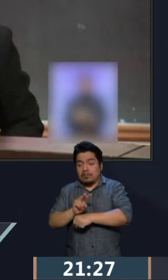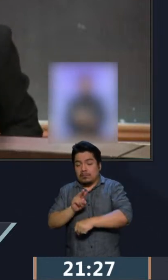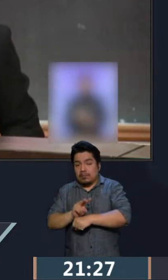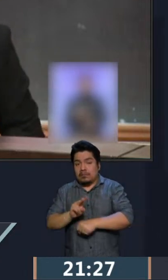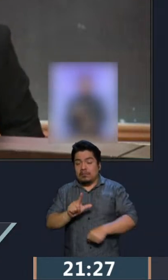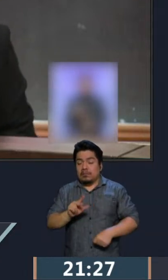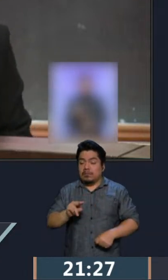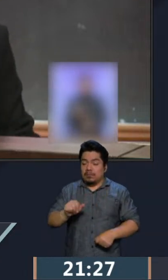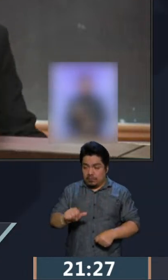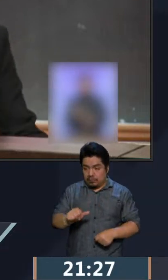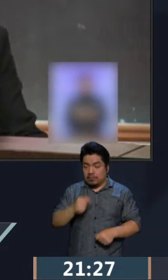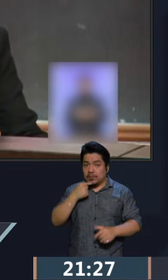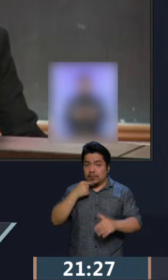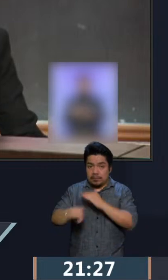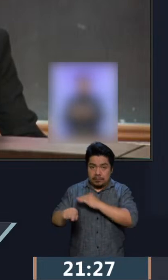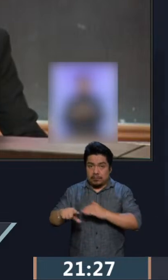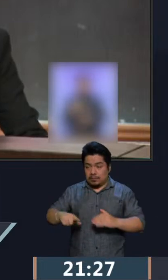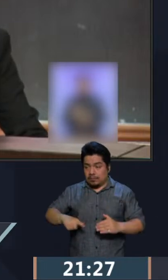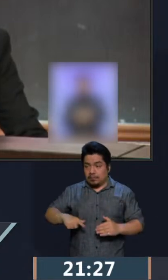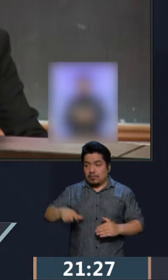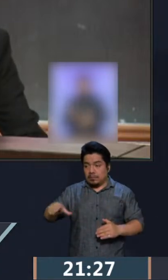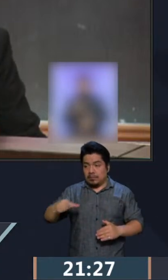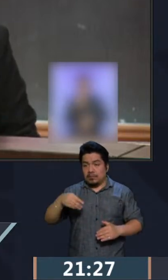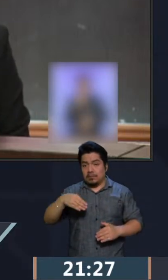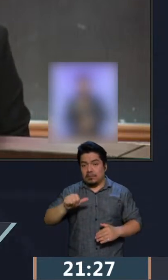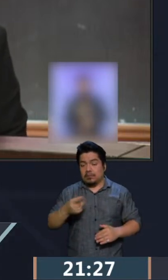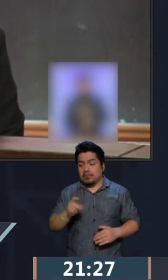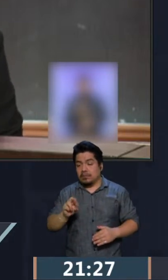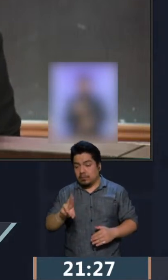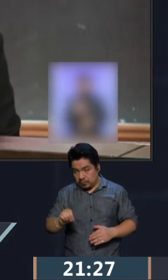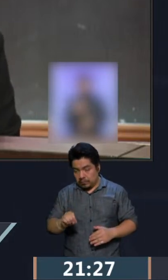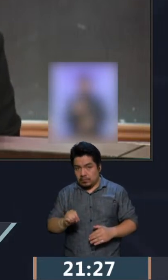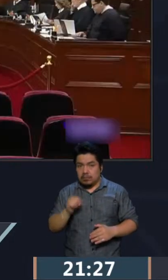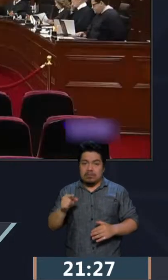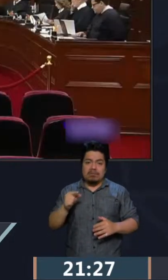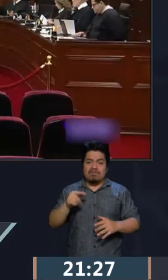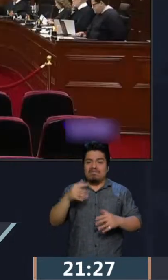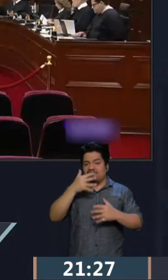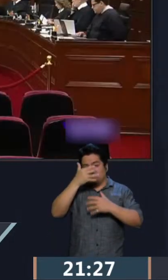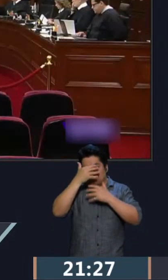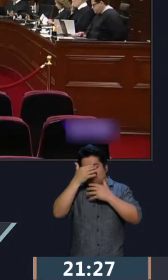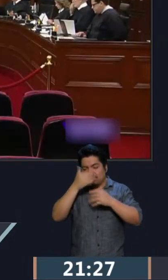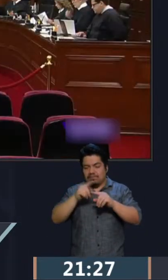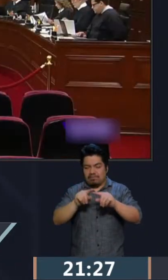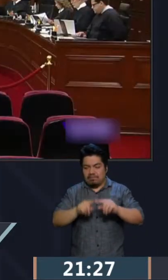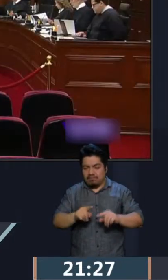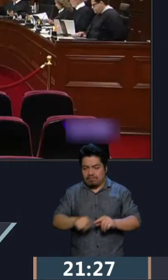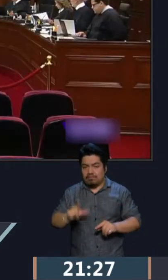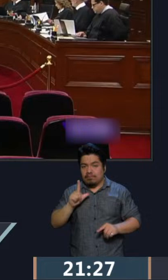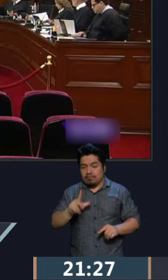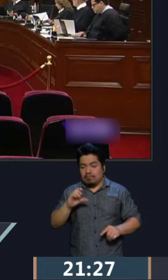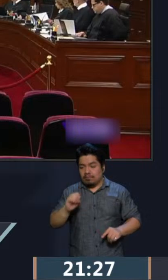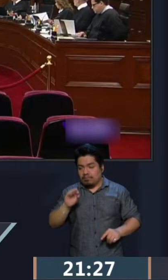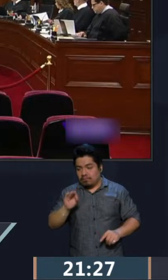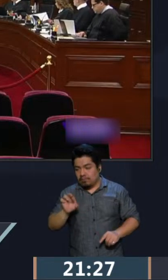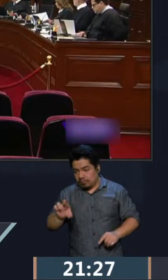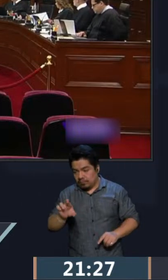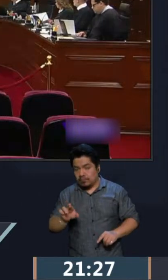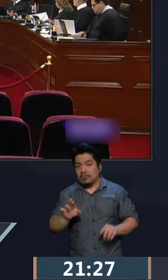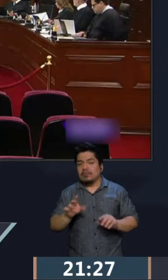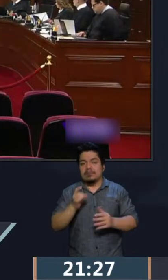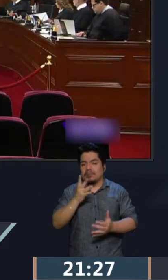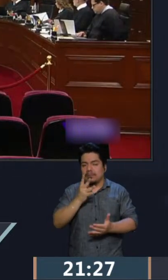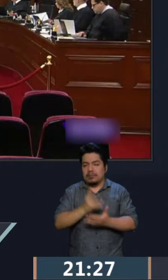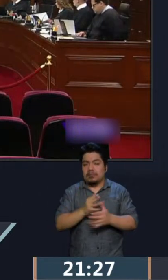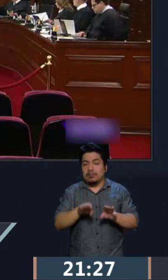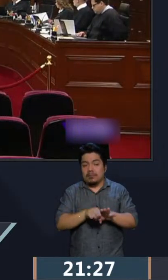Luisa Ortega, acusó al gobierno de Nicolás Maduro de terrorismo de Estado y tal, y es un caso de lawfare que lo que buscaba era